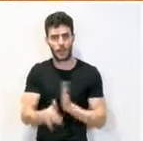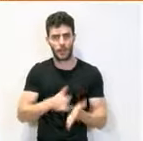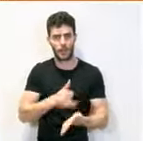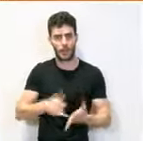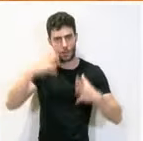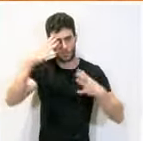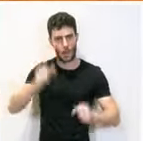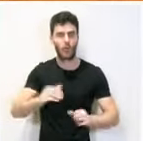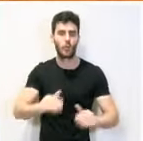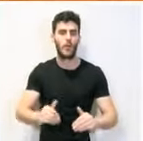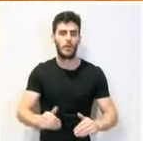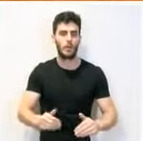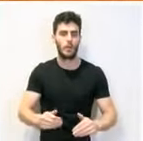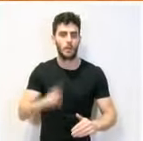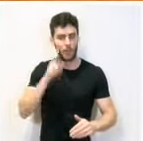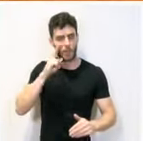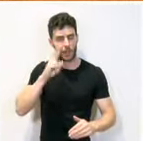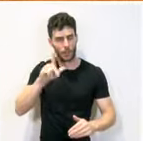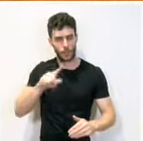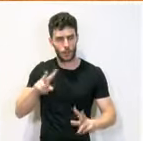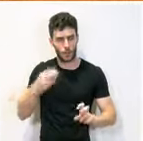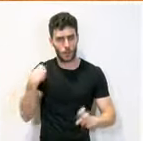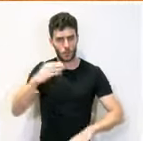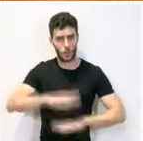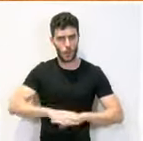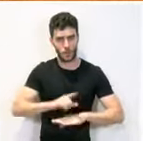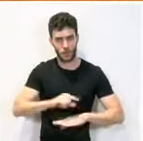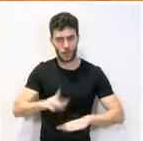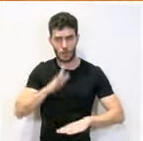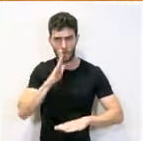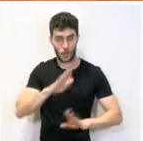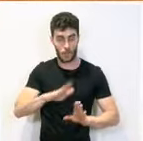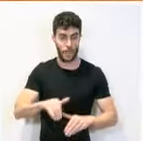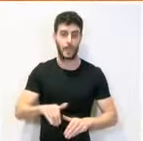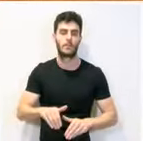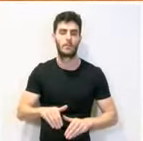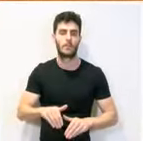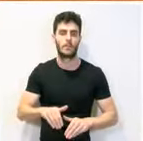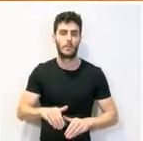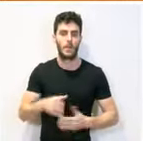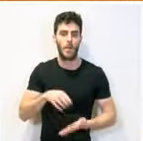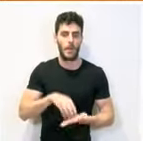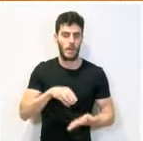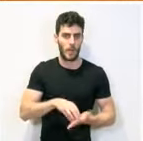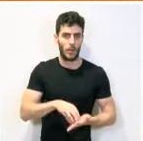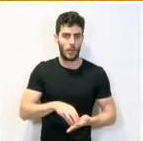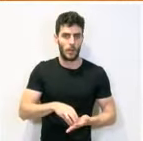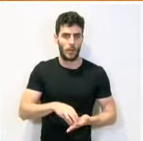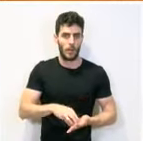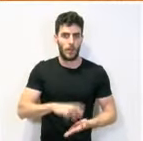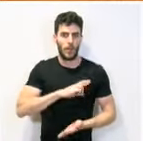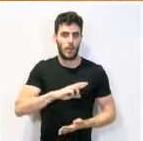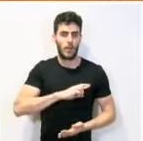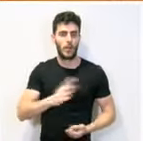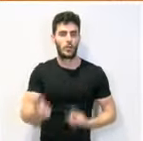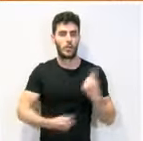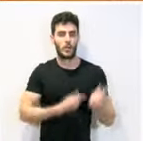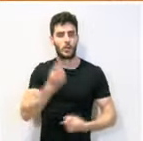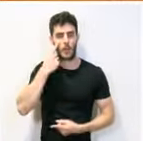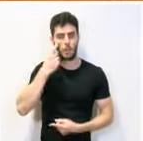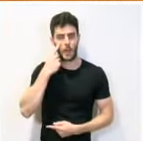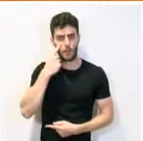espejo. Estamos vigilando que eso también ocurra, porque al final en algunos centros religiosos